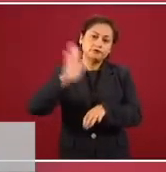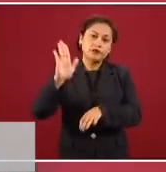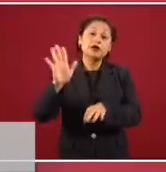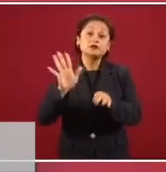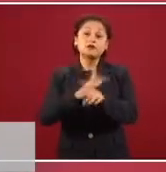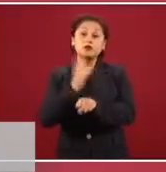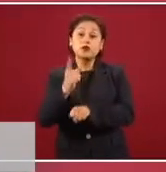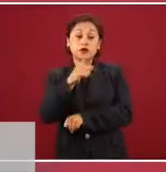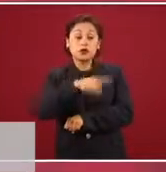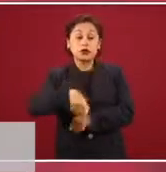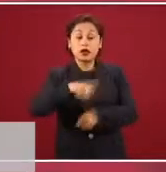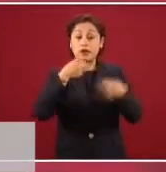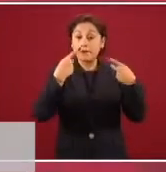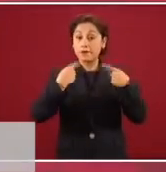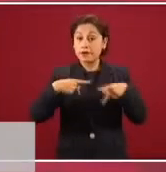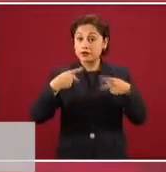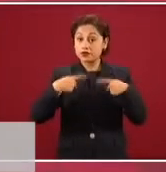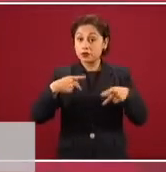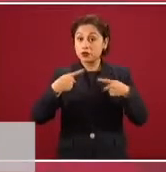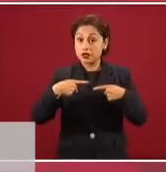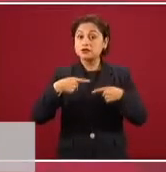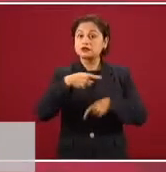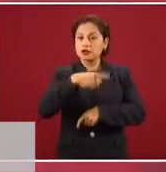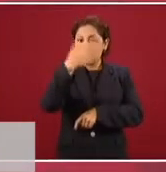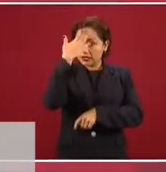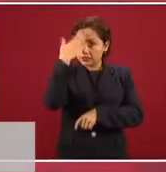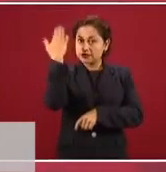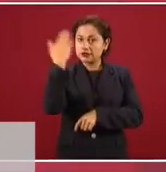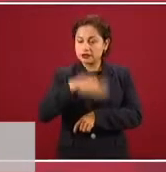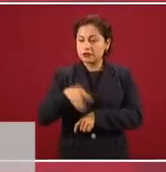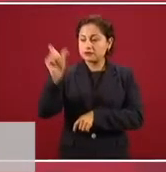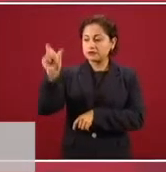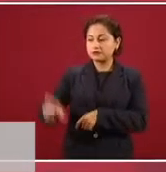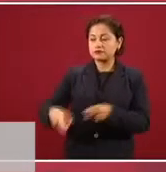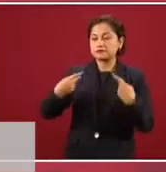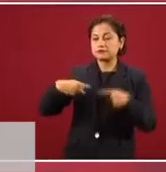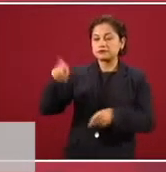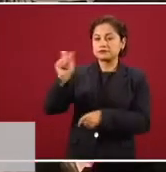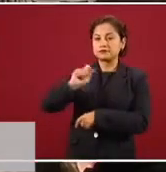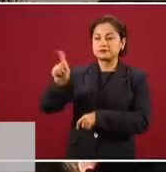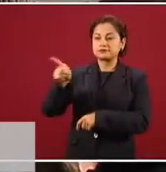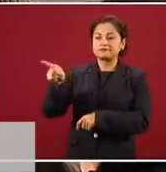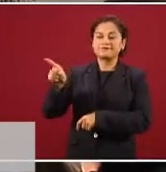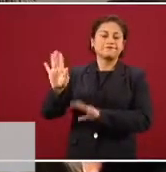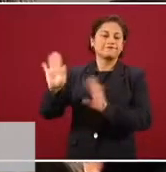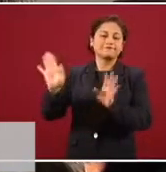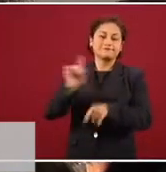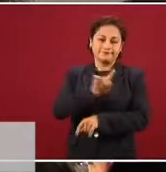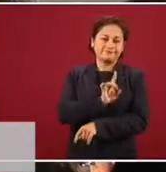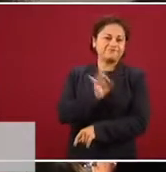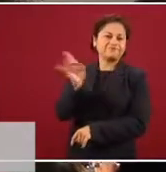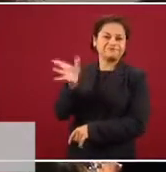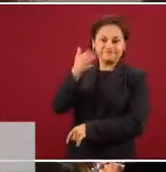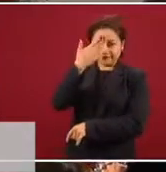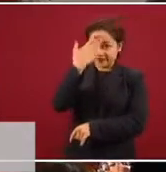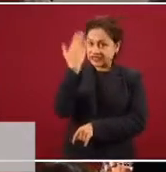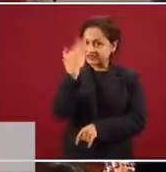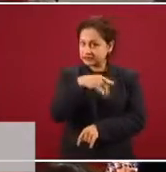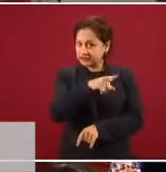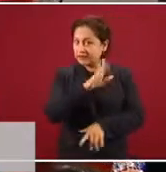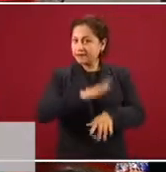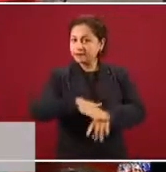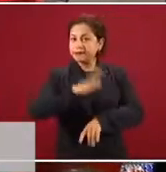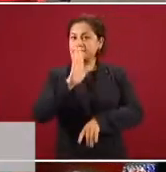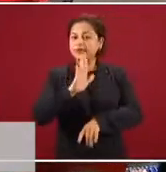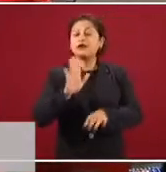Informa el presidente que este fin de semana se iniciará la construcción del gasoducto que irá de Chiapas a la península de Yucatán con el fin de transportar